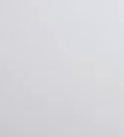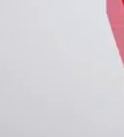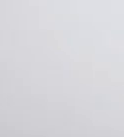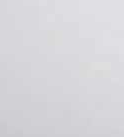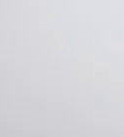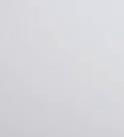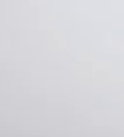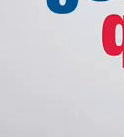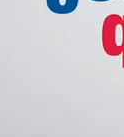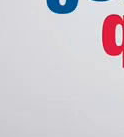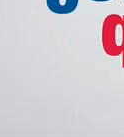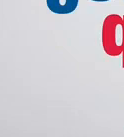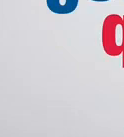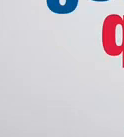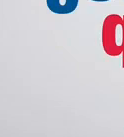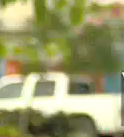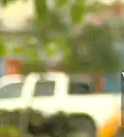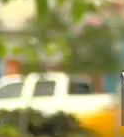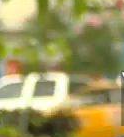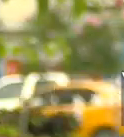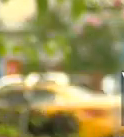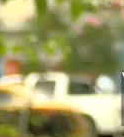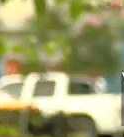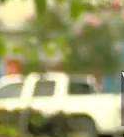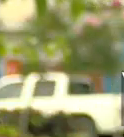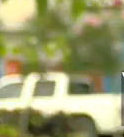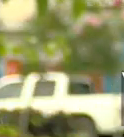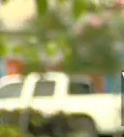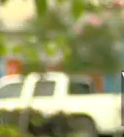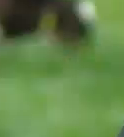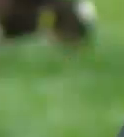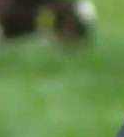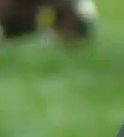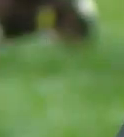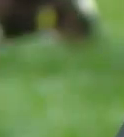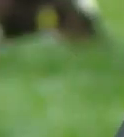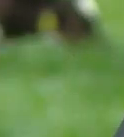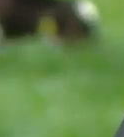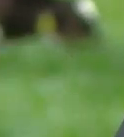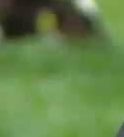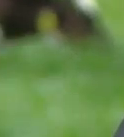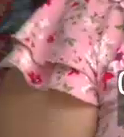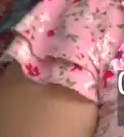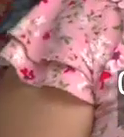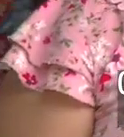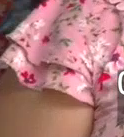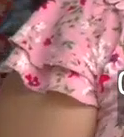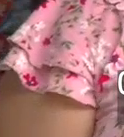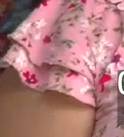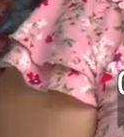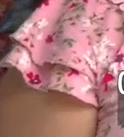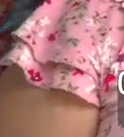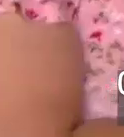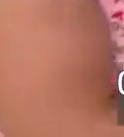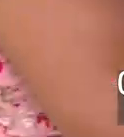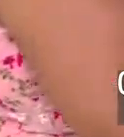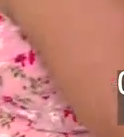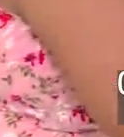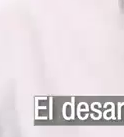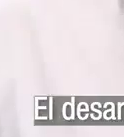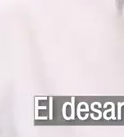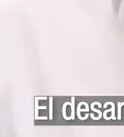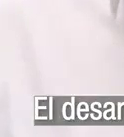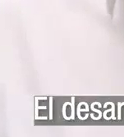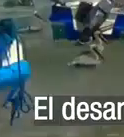¿Cuál es el futuro que soñamos? Yo sueño con que estudiar sea un derecho y no un privilegio. Ver mi ganadería crecer. Que nuestros emprendimientos se hagan realidad.